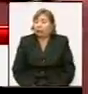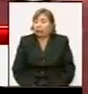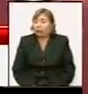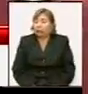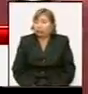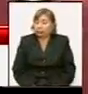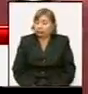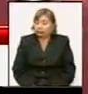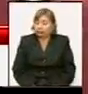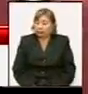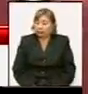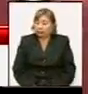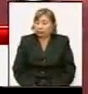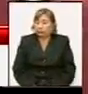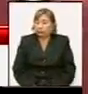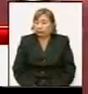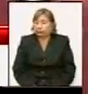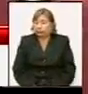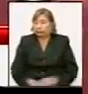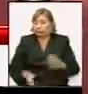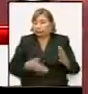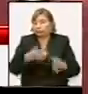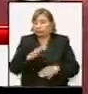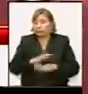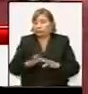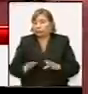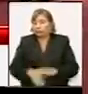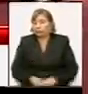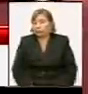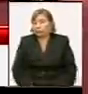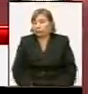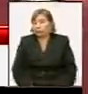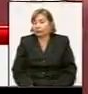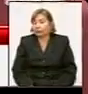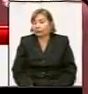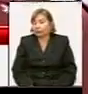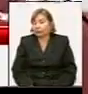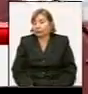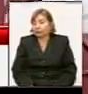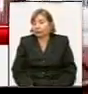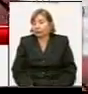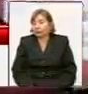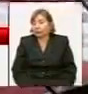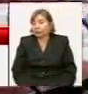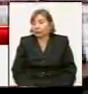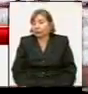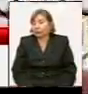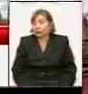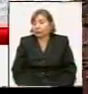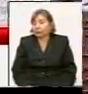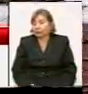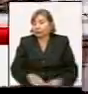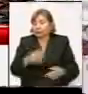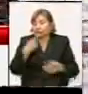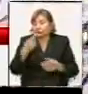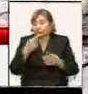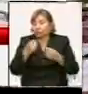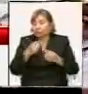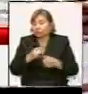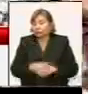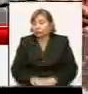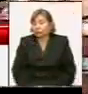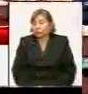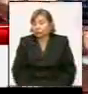ya terminó. No, congresista, tenemos que avanzar. Es que el congresista está, no es que está aludiendo, está comentando lo que usted ha hecho en su comentario. Usted quiere una